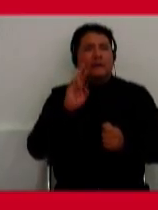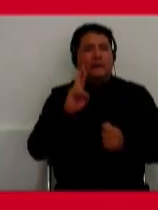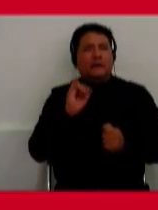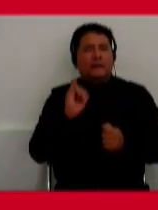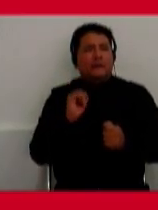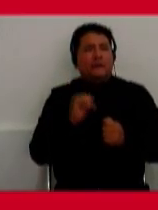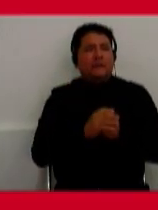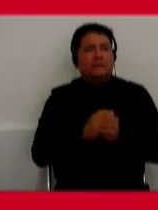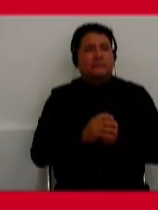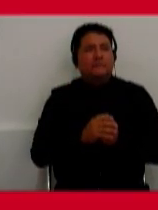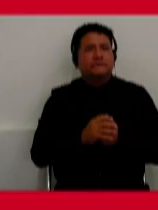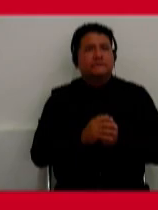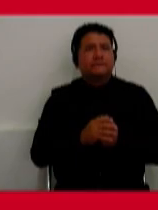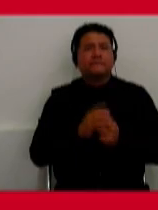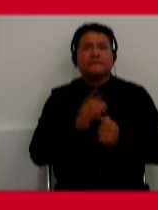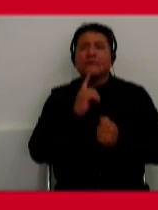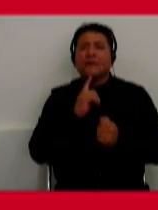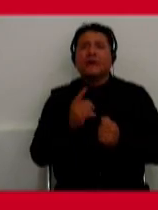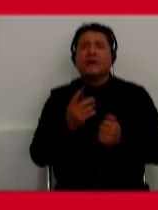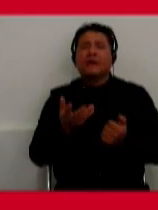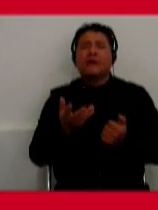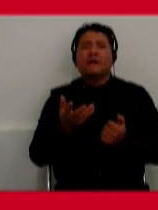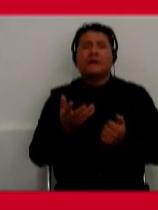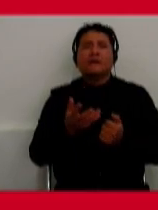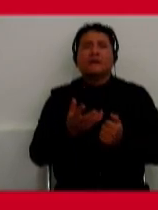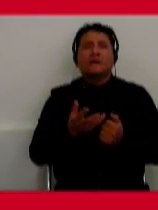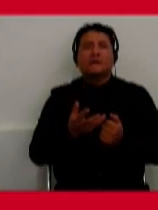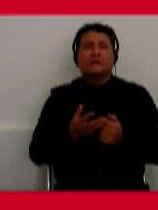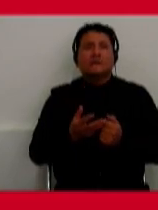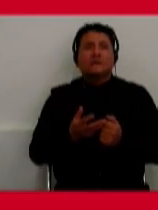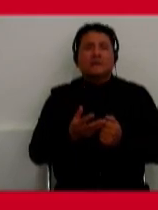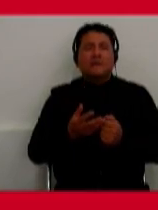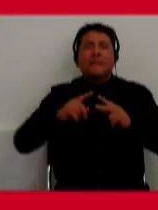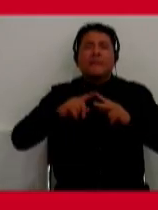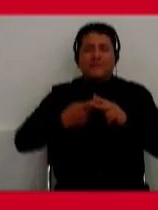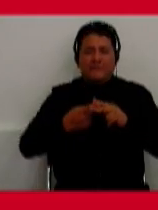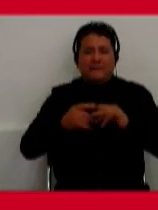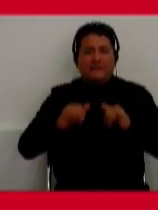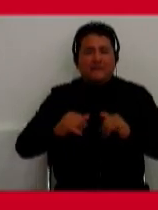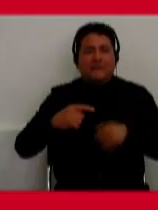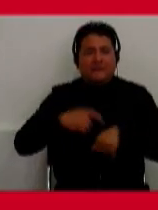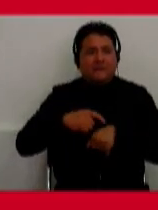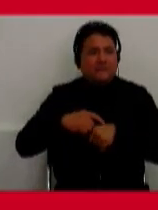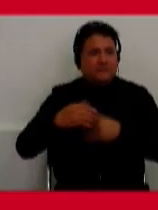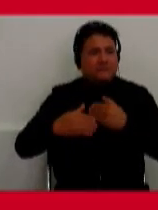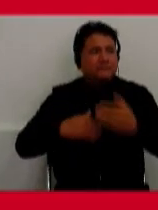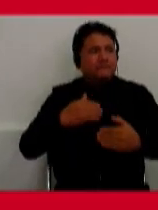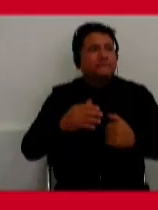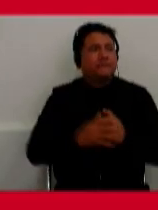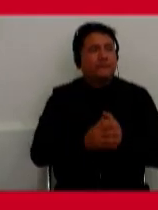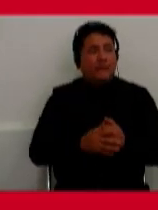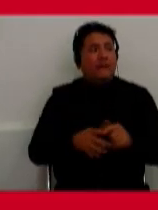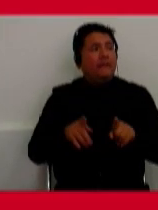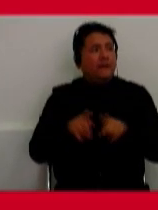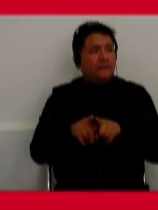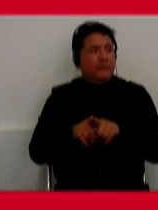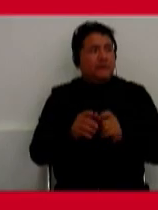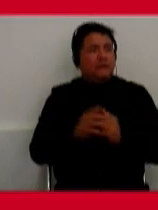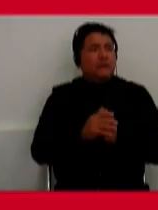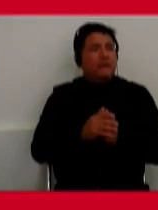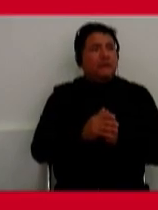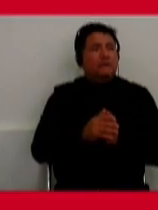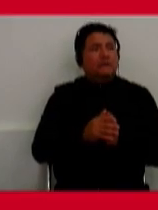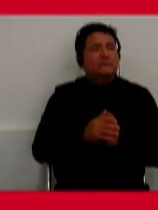y numéricos era la causa raíz de estos eventos. También se determinó que la probabilidad de